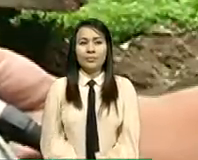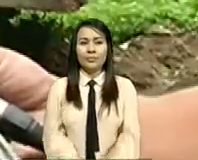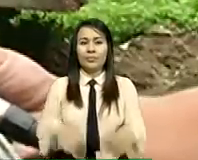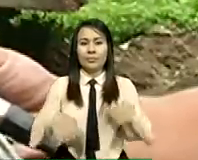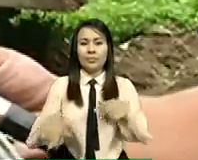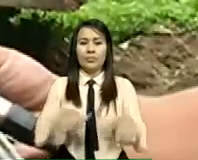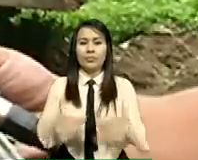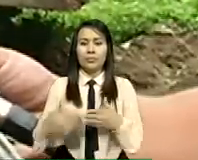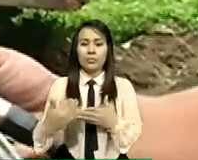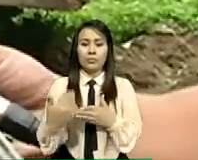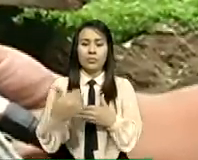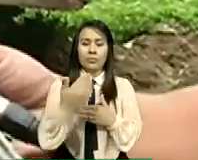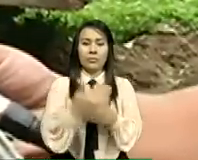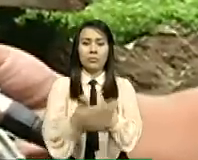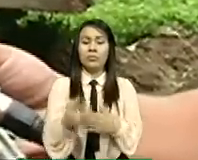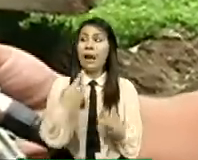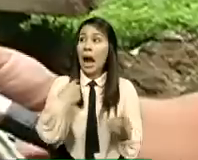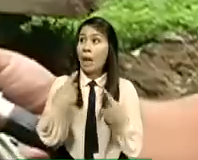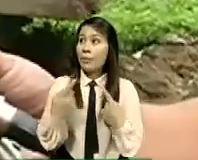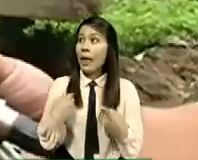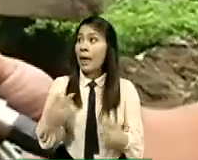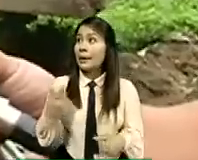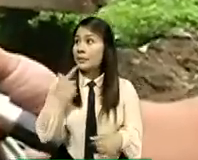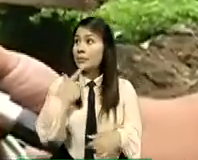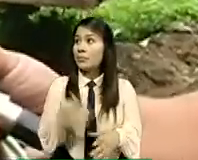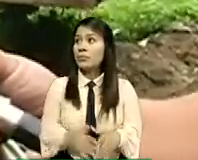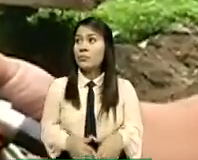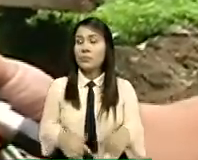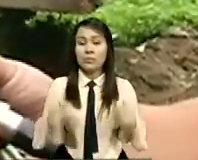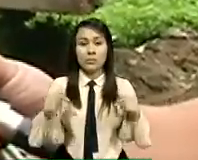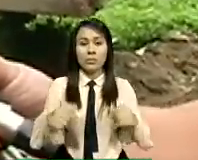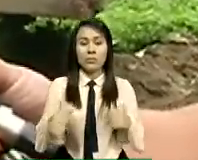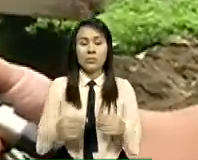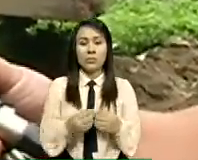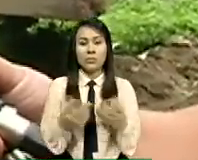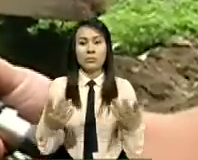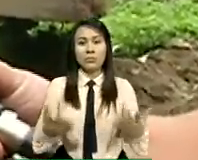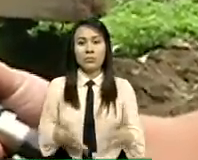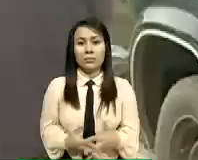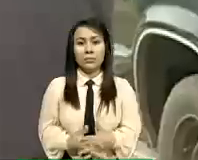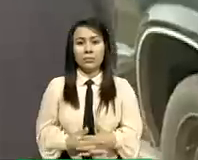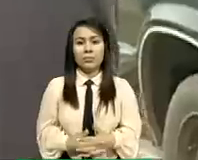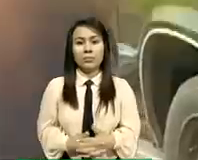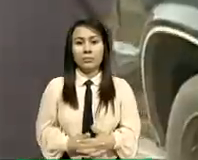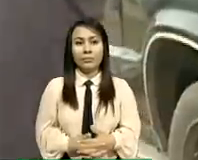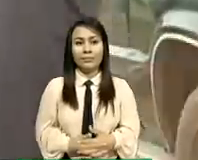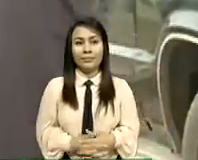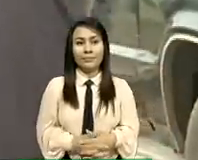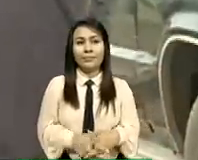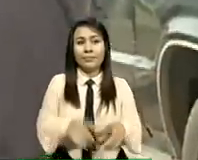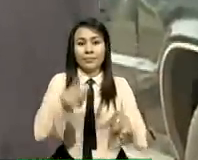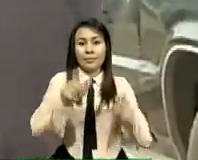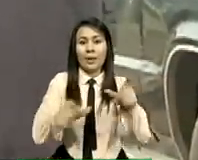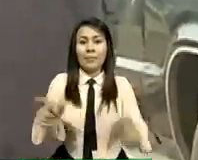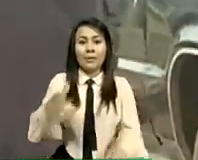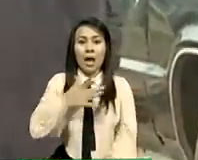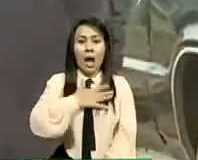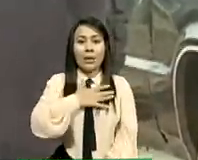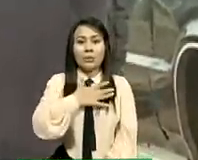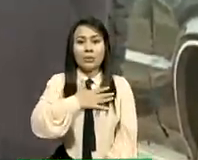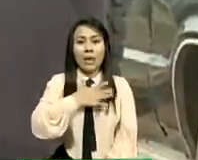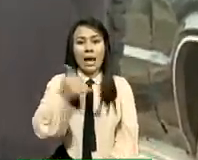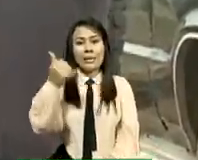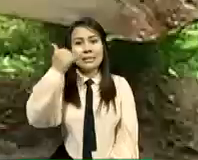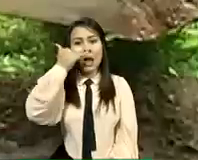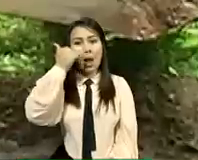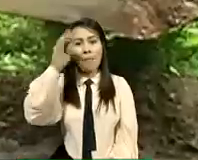una cuadra ellos se trasladaron y ya ellos se trasladan simplemente por intuición nada más. La gente alarmada hizo un llamado a la